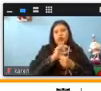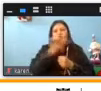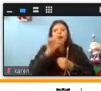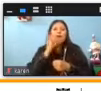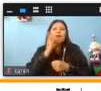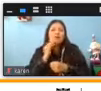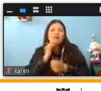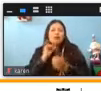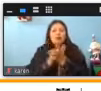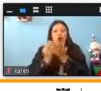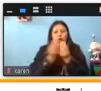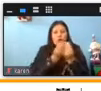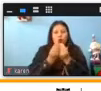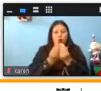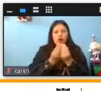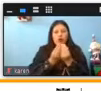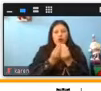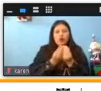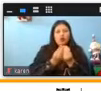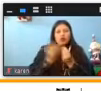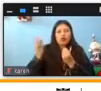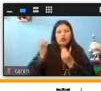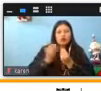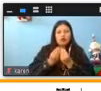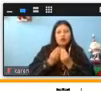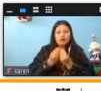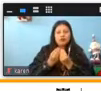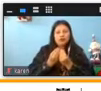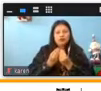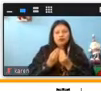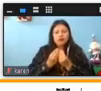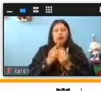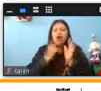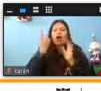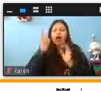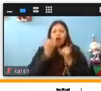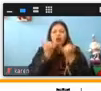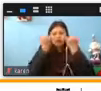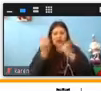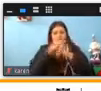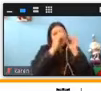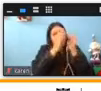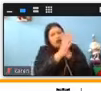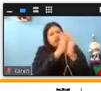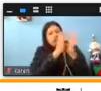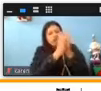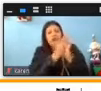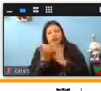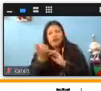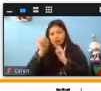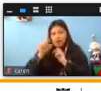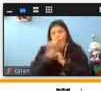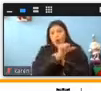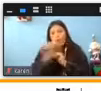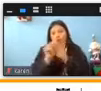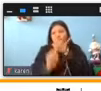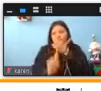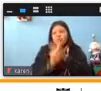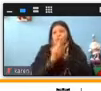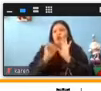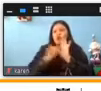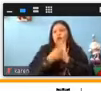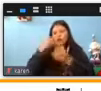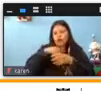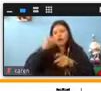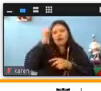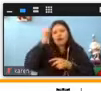experiencias como el colectivo Sumacausay nos expuso el día de hoy. Y también otra cosa que surge en común de estas